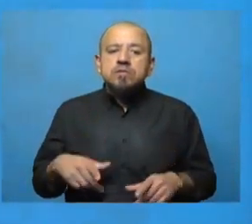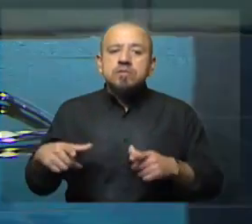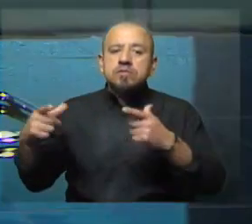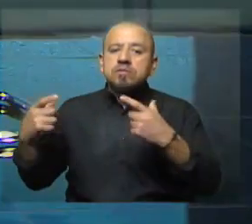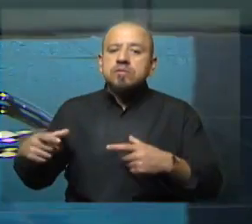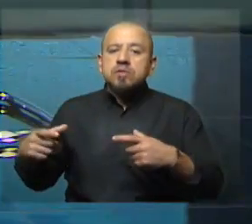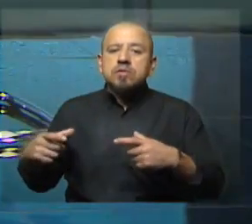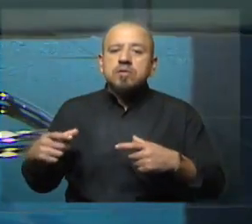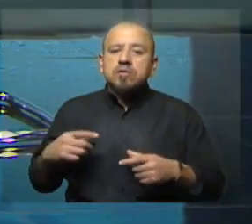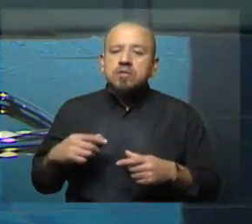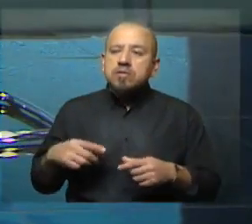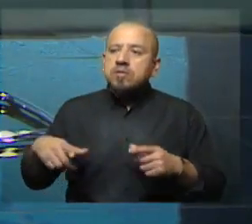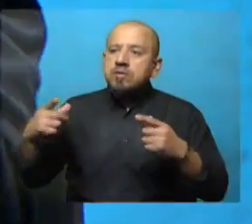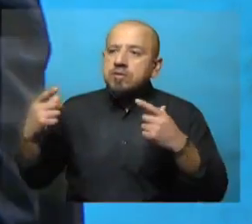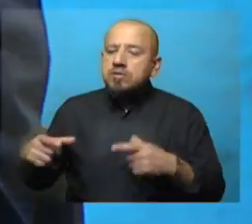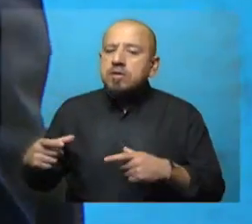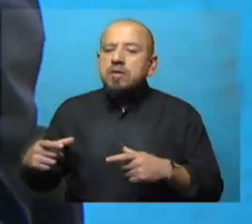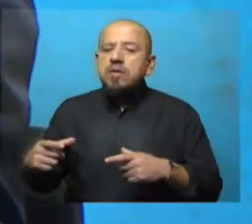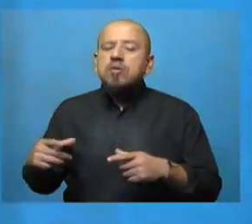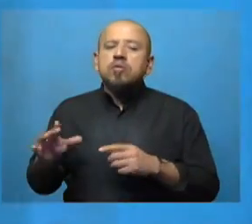verdad claro